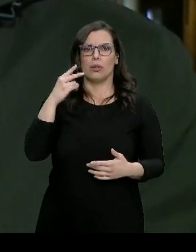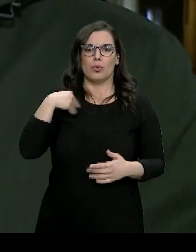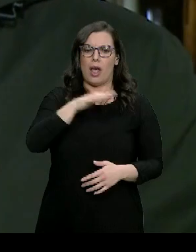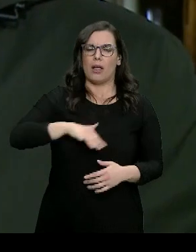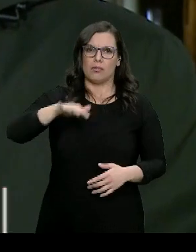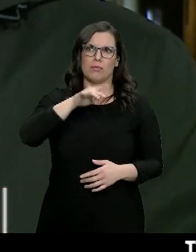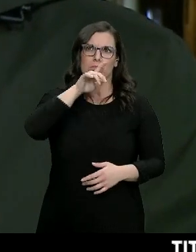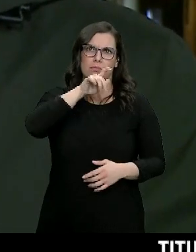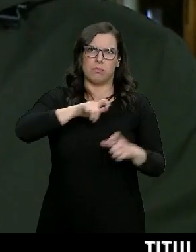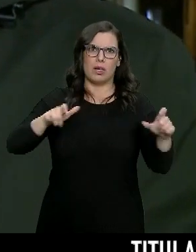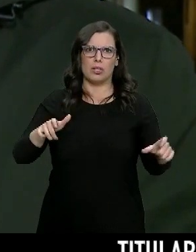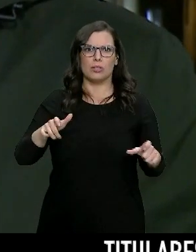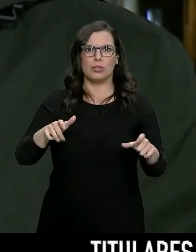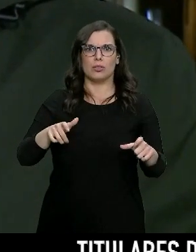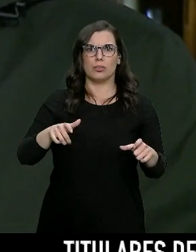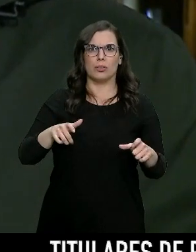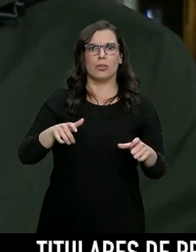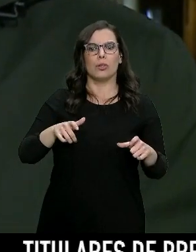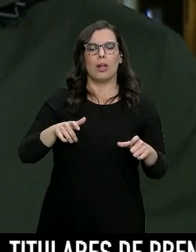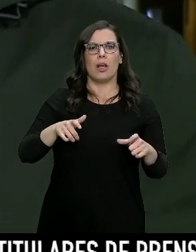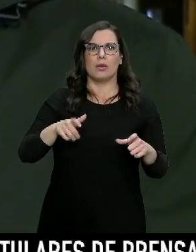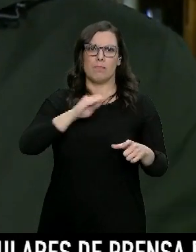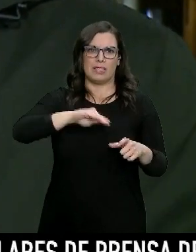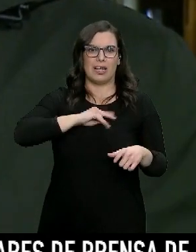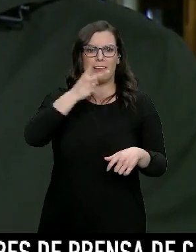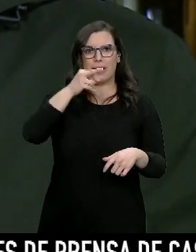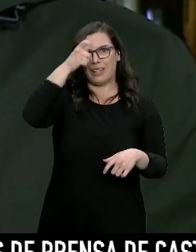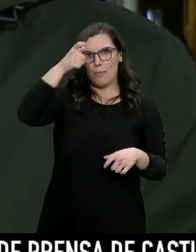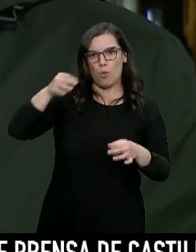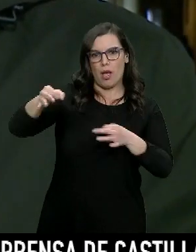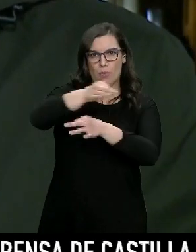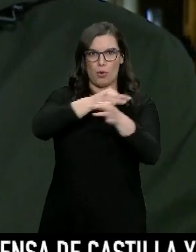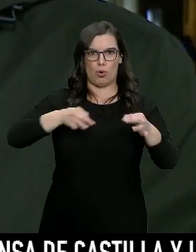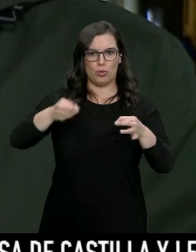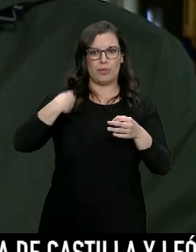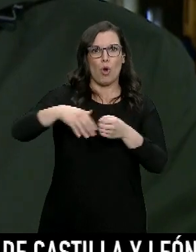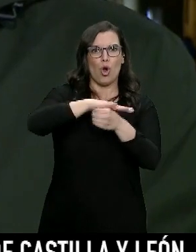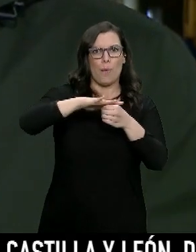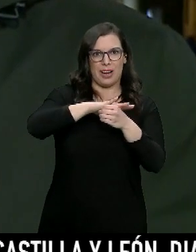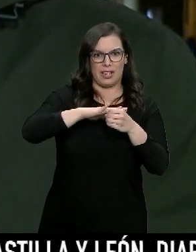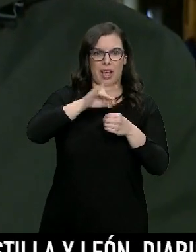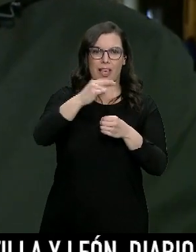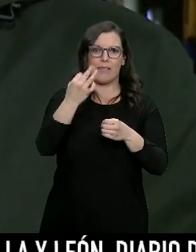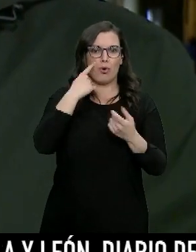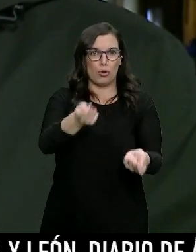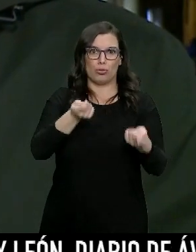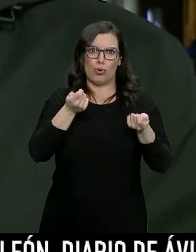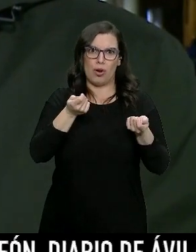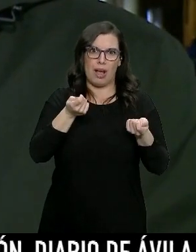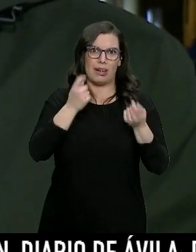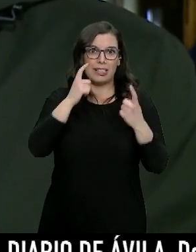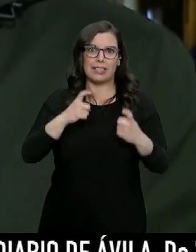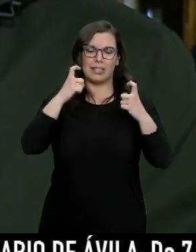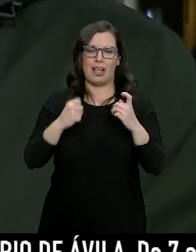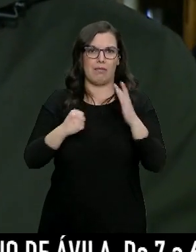Hay 20 pueblos más 2 pedanías y es un núcleo, un cabeza de comarca que tenemos que intentar regular y controlar cuanto